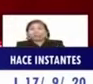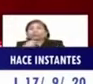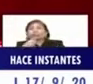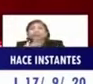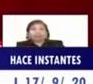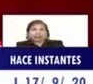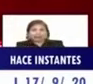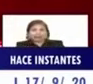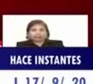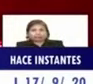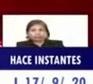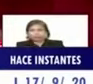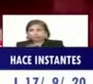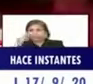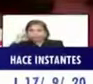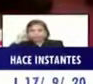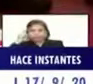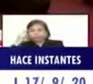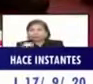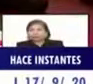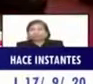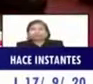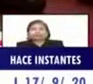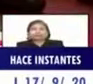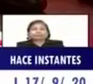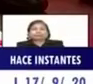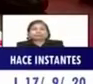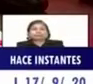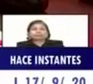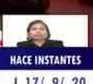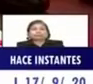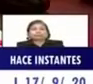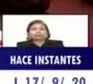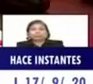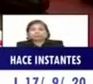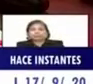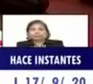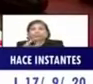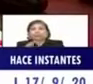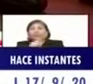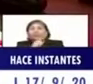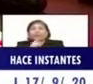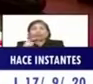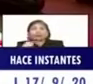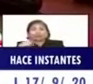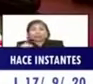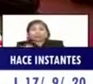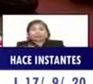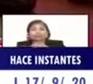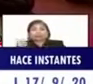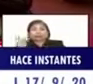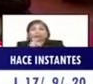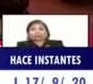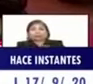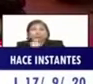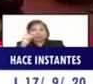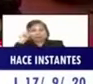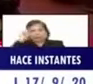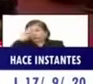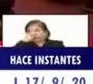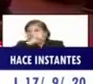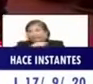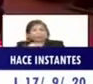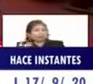grande. Y por eso, mi querido capellán, en estos días que han sido